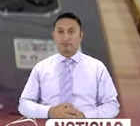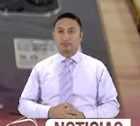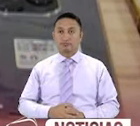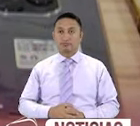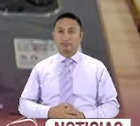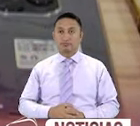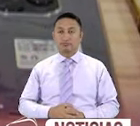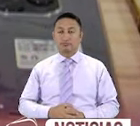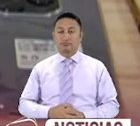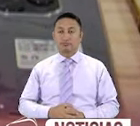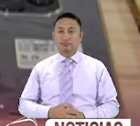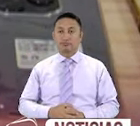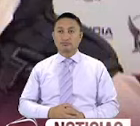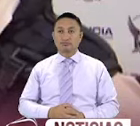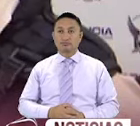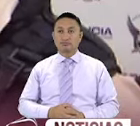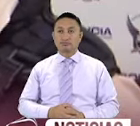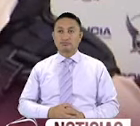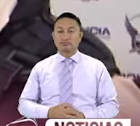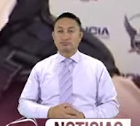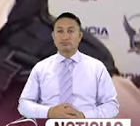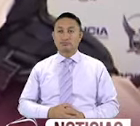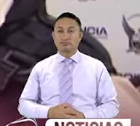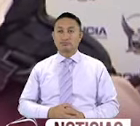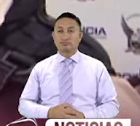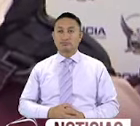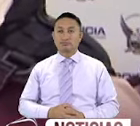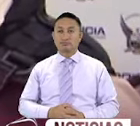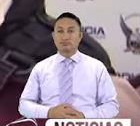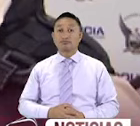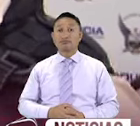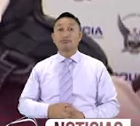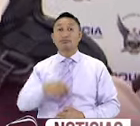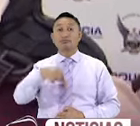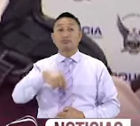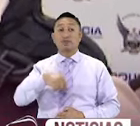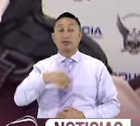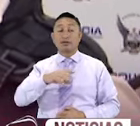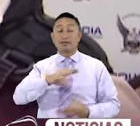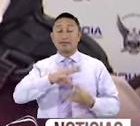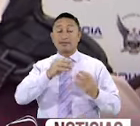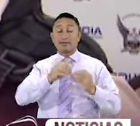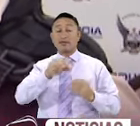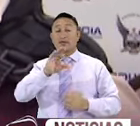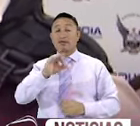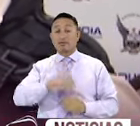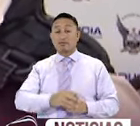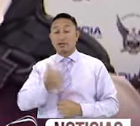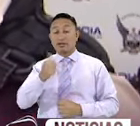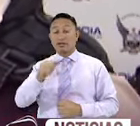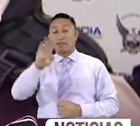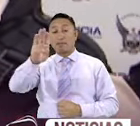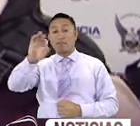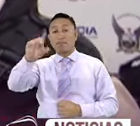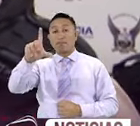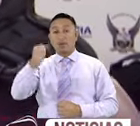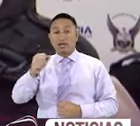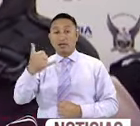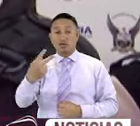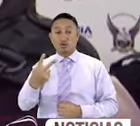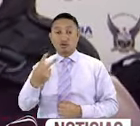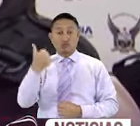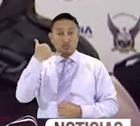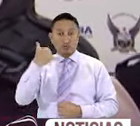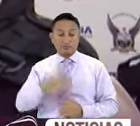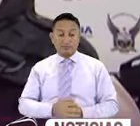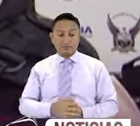poder. En este caso está adaptada para 9 milímetros, hay 10 municiones, 2 dispositivos móviles. Se va a realizar